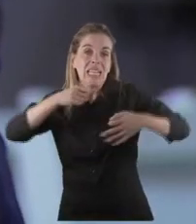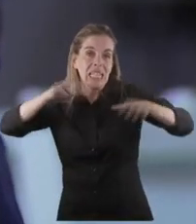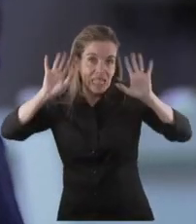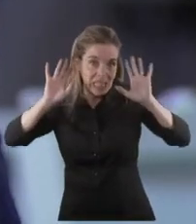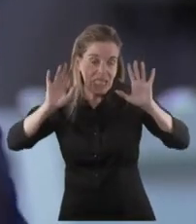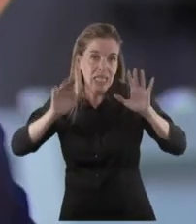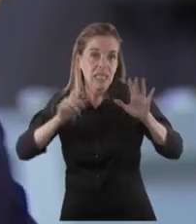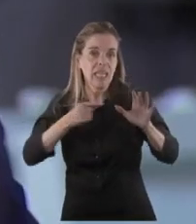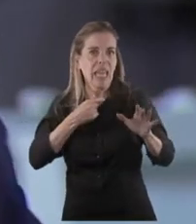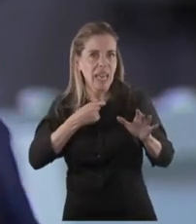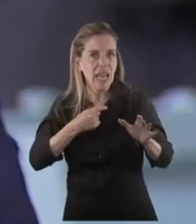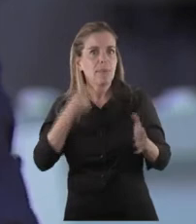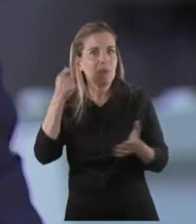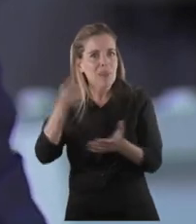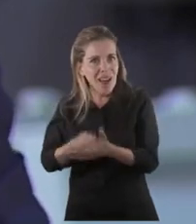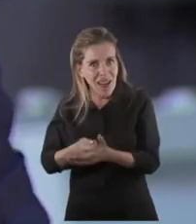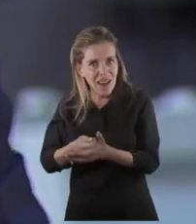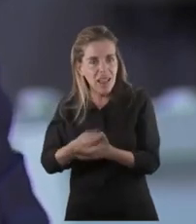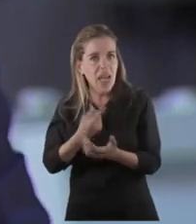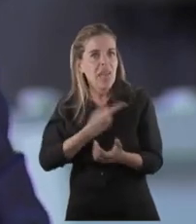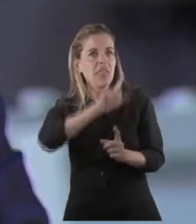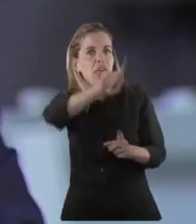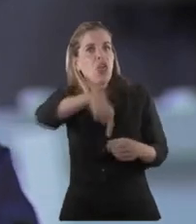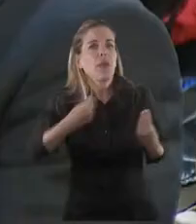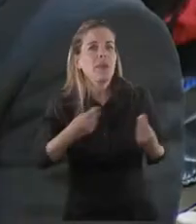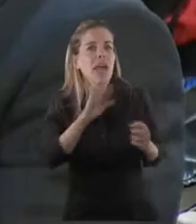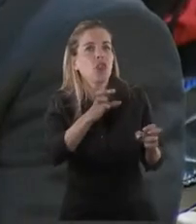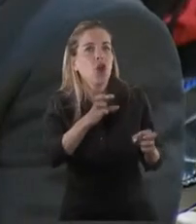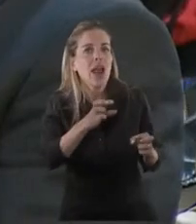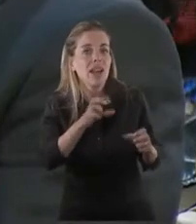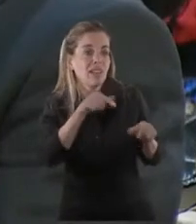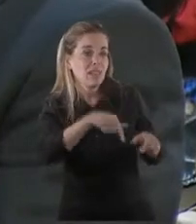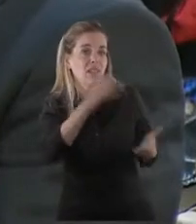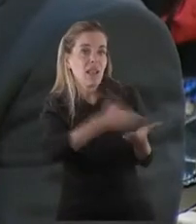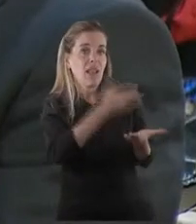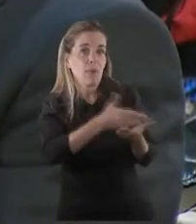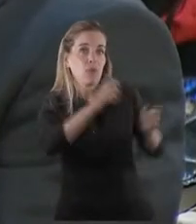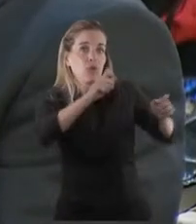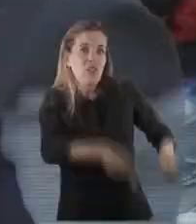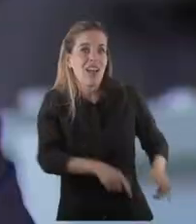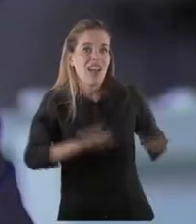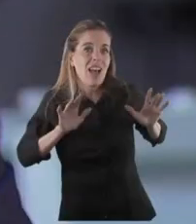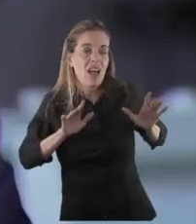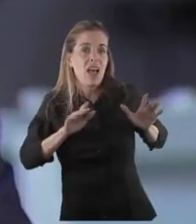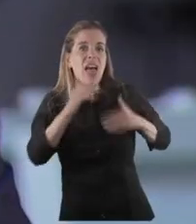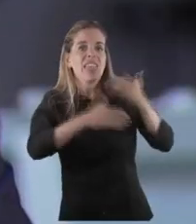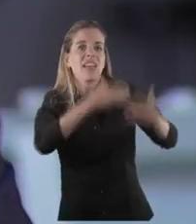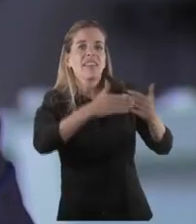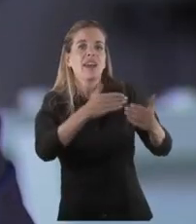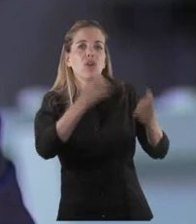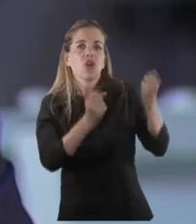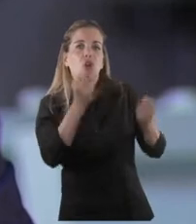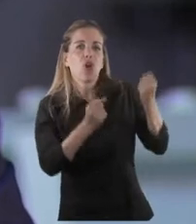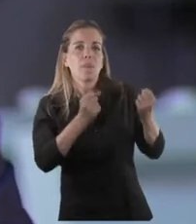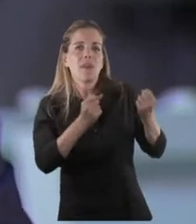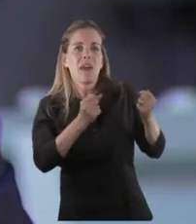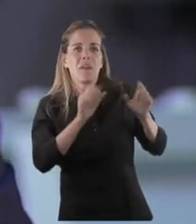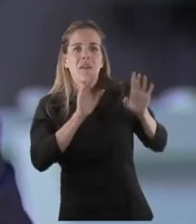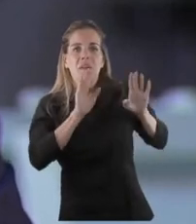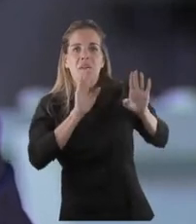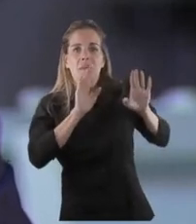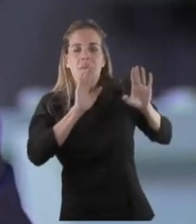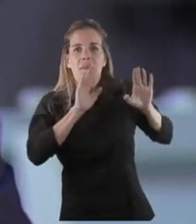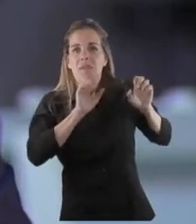pagarlo, hubiera salido, nos hubiera obligado a postergar el desarrollo argentino. Y eso es lo que no